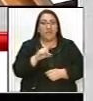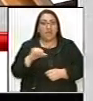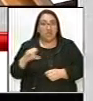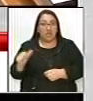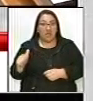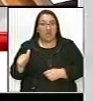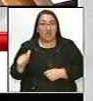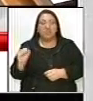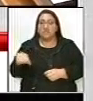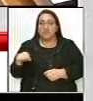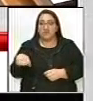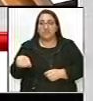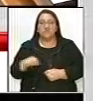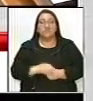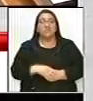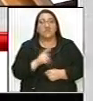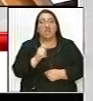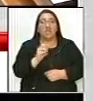Mantilla Medina, sí.